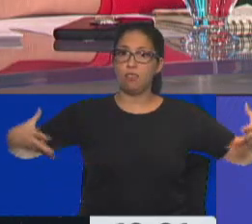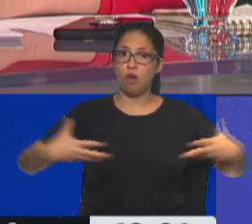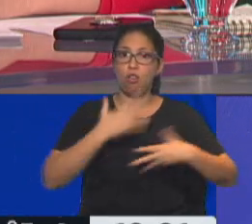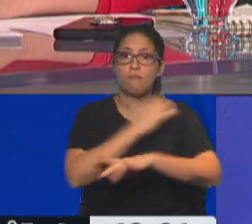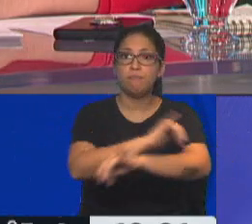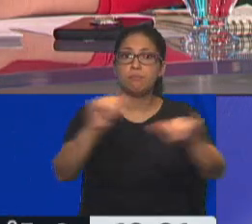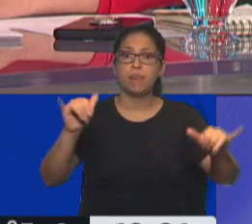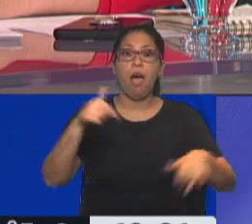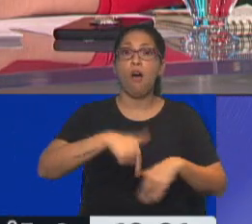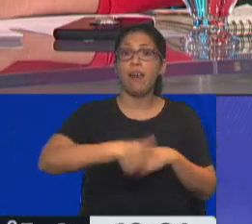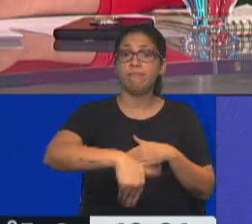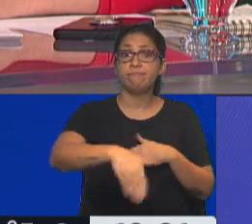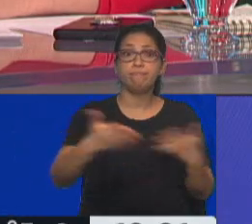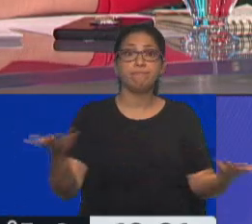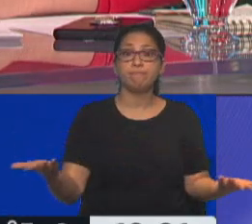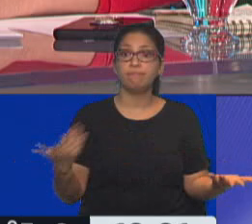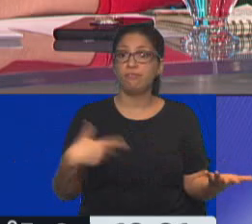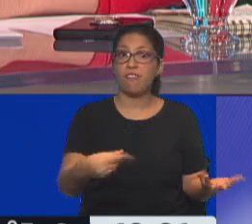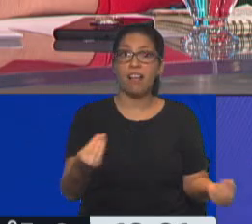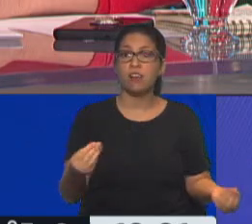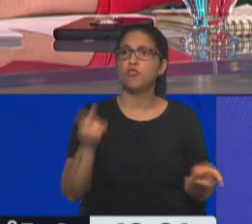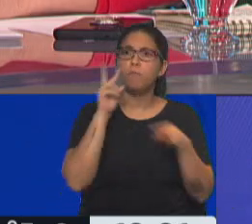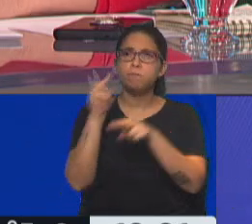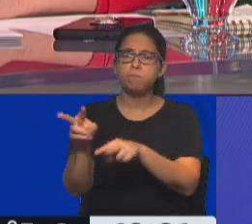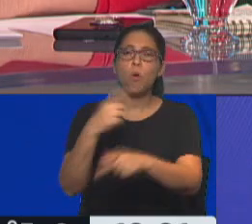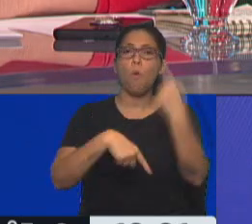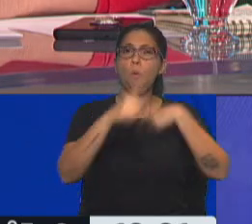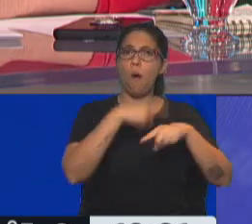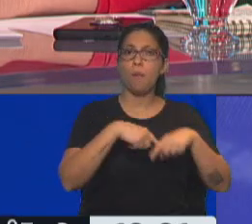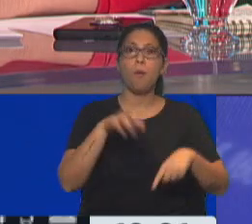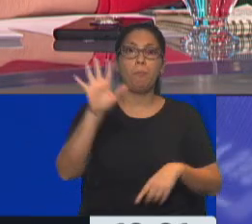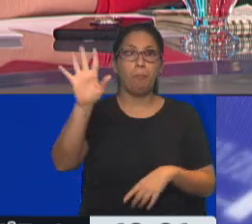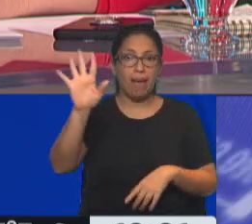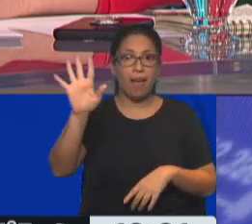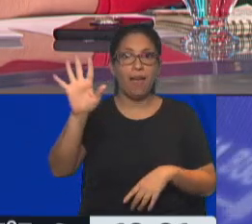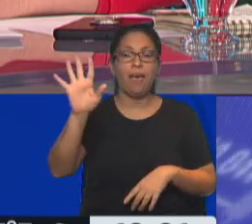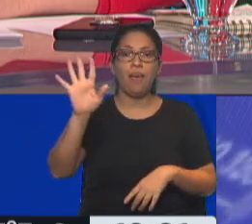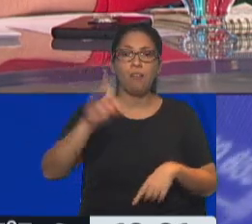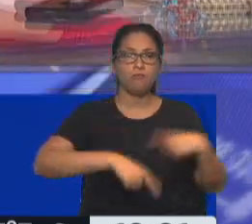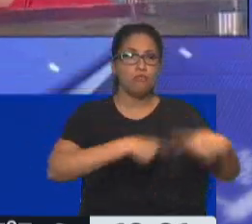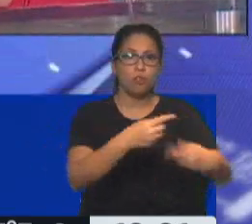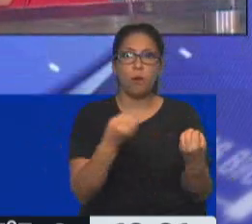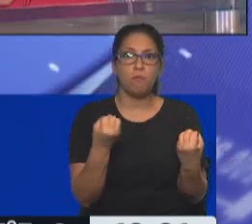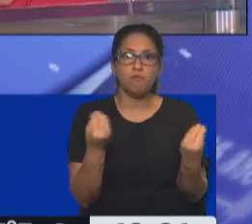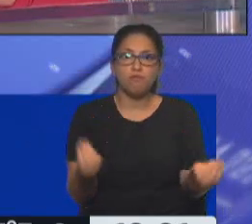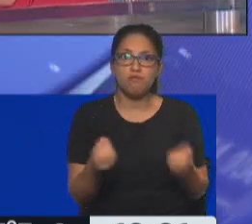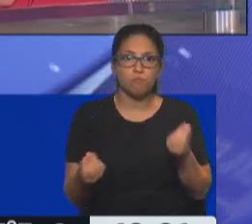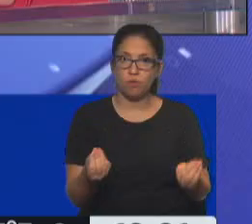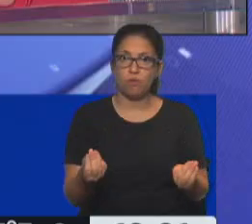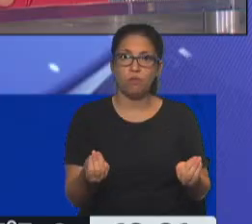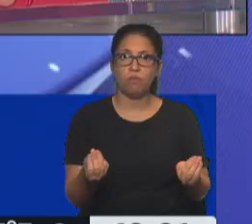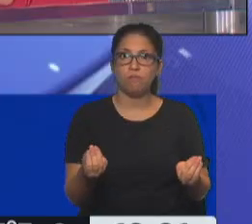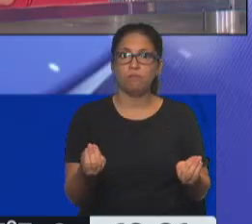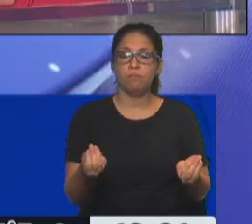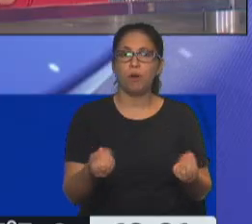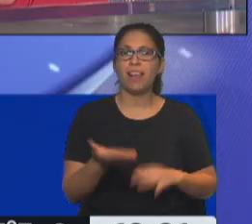ahora? A ver, el propio presidente lo decía, o sea, lo escuché, doy marcha atrás, lo que tenemos que ver ahora es cómo avanzamos justamente, porque lo que él decía